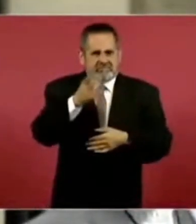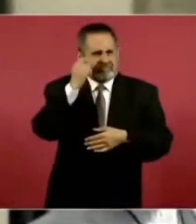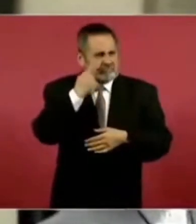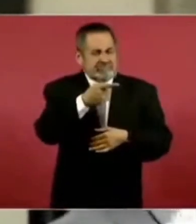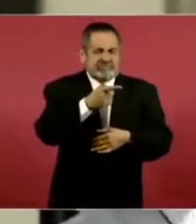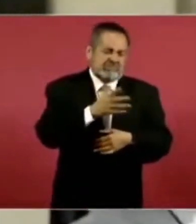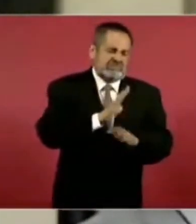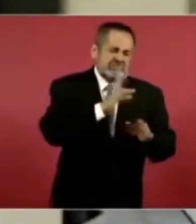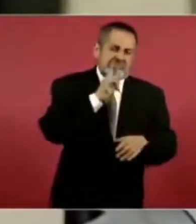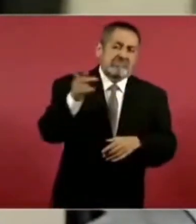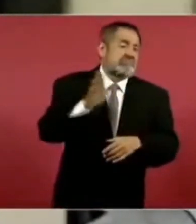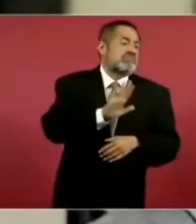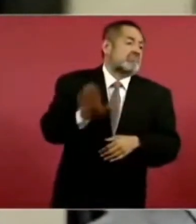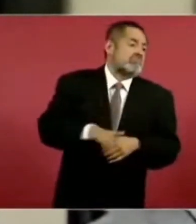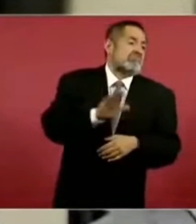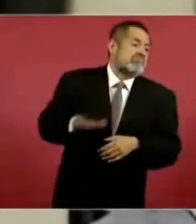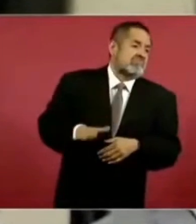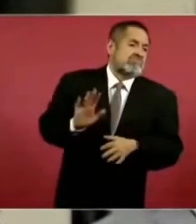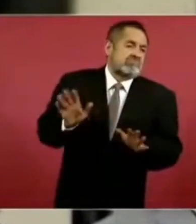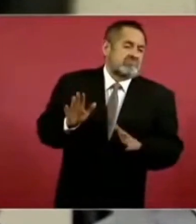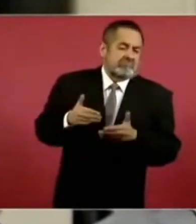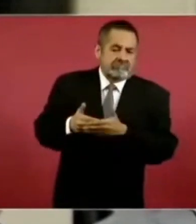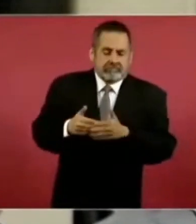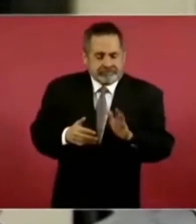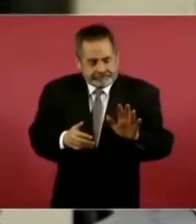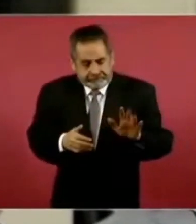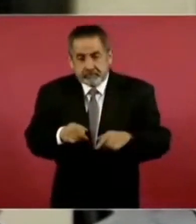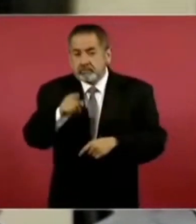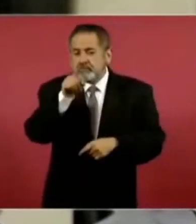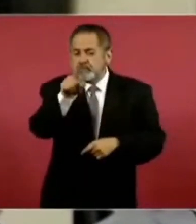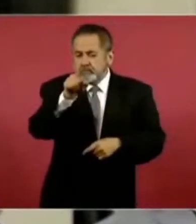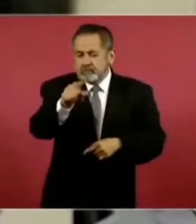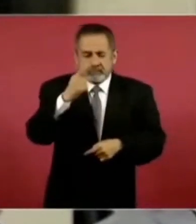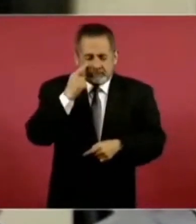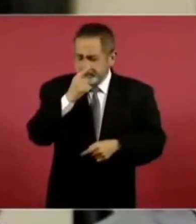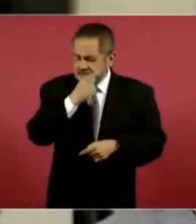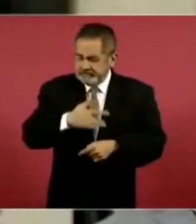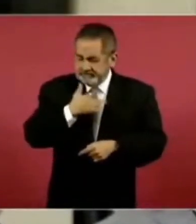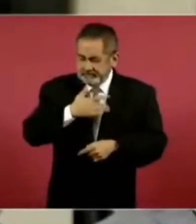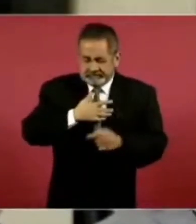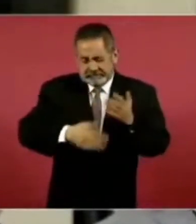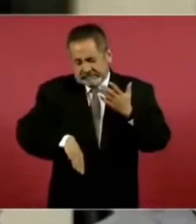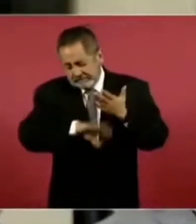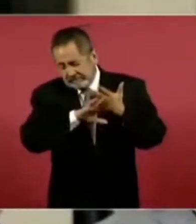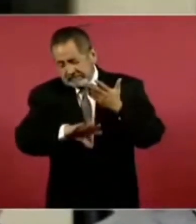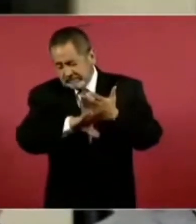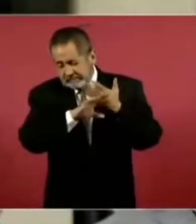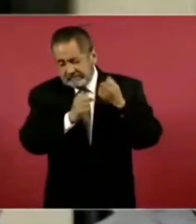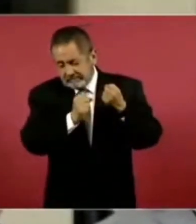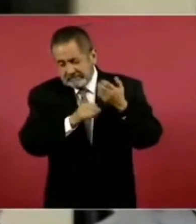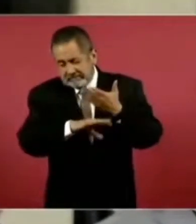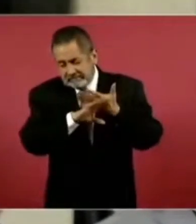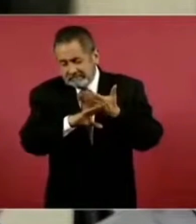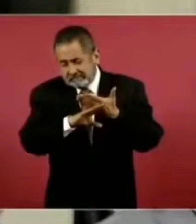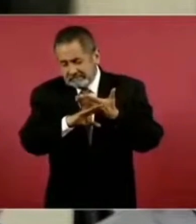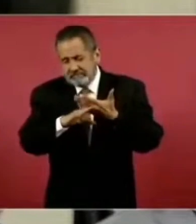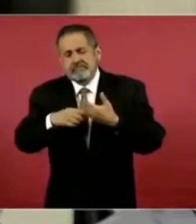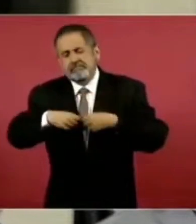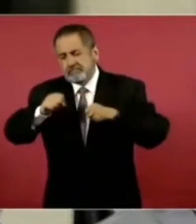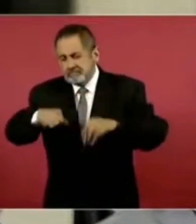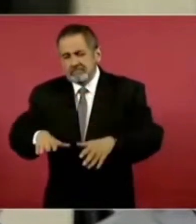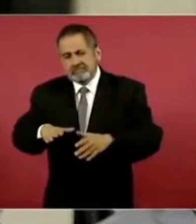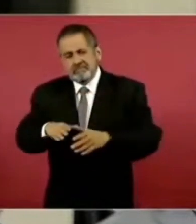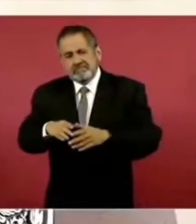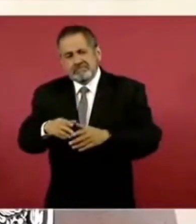cafeteando. ¿Usted sintió, pensó en algún momento que esta embestida mediática podía terminar con su caída